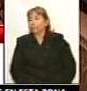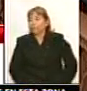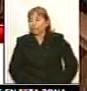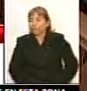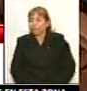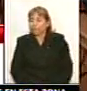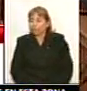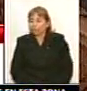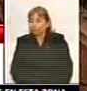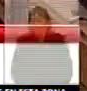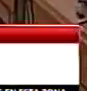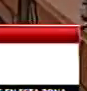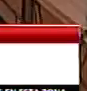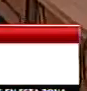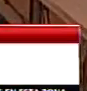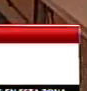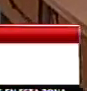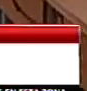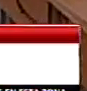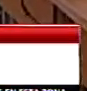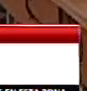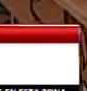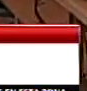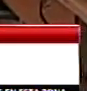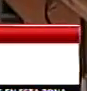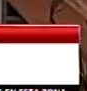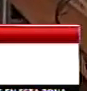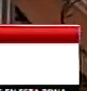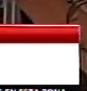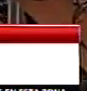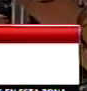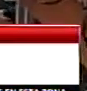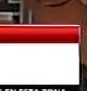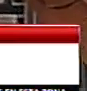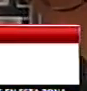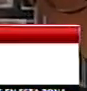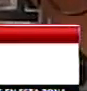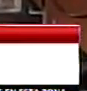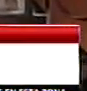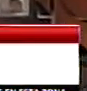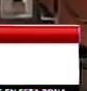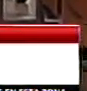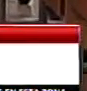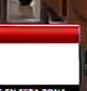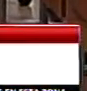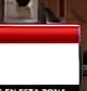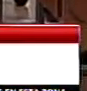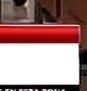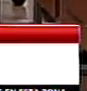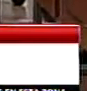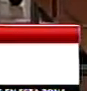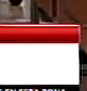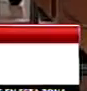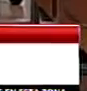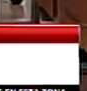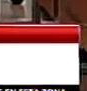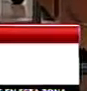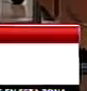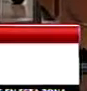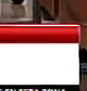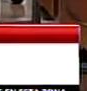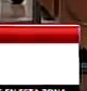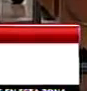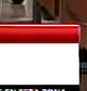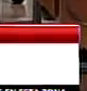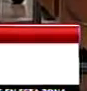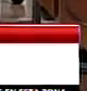No, habiendo retirado el voto de contra del congresista Pedro Lechea por unanimidad. Entonces, en la próxima